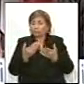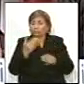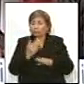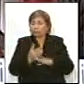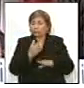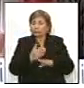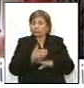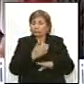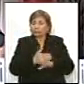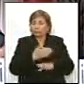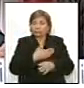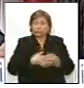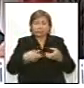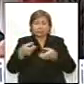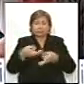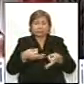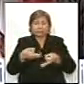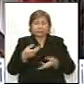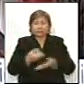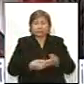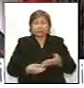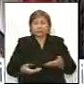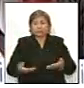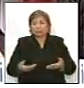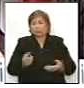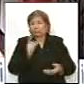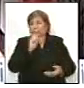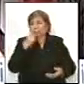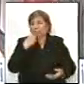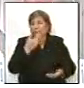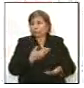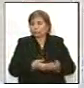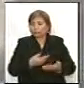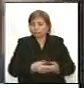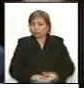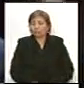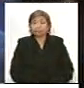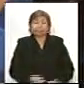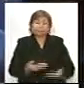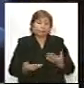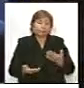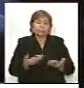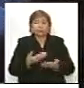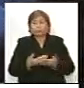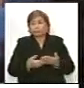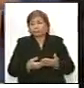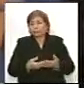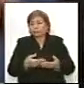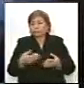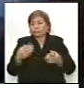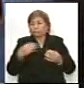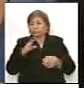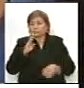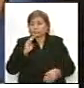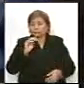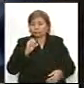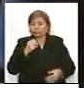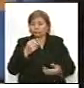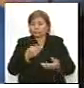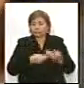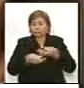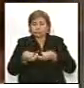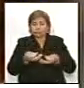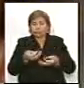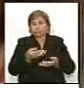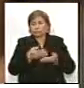avanzar en la reparación económica a las víctimas y en su momento no fue tomado en cuenta. Según se supo, PRONAVEC no tiene competencia para gestionar